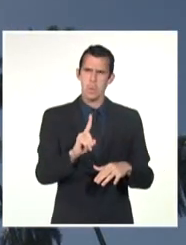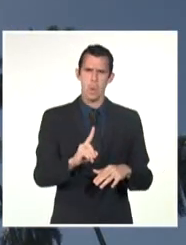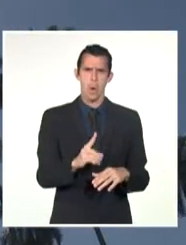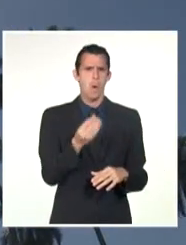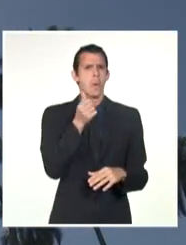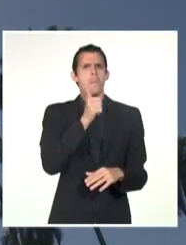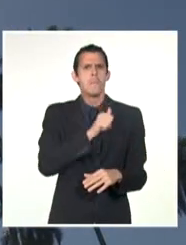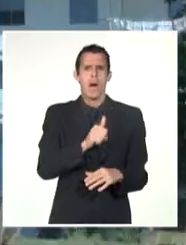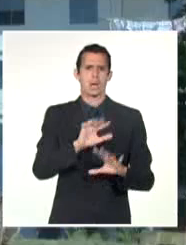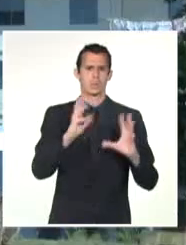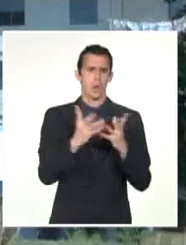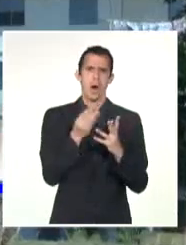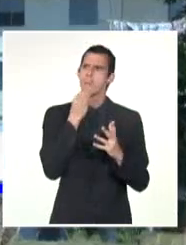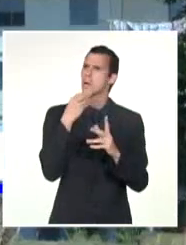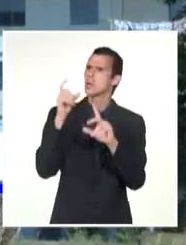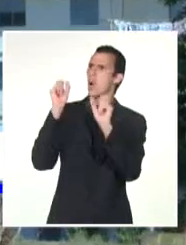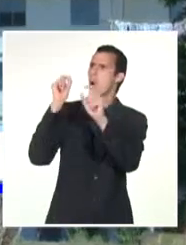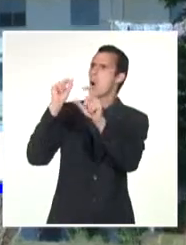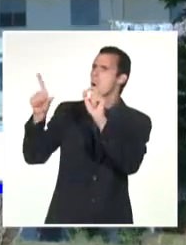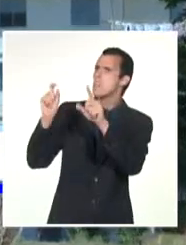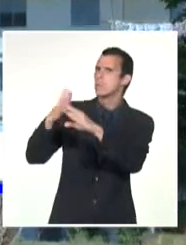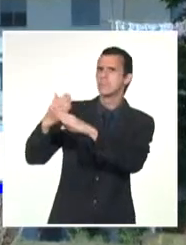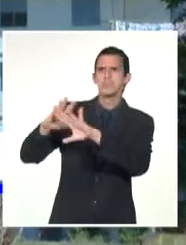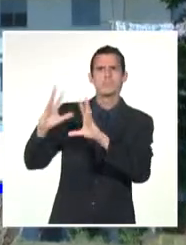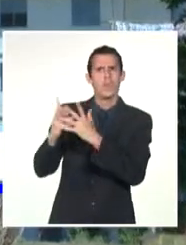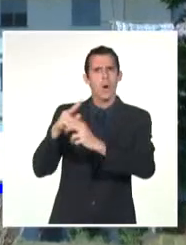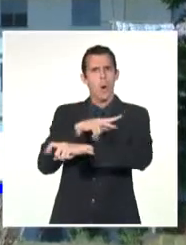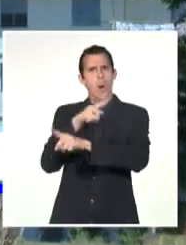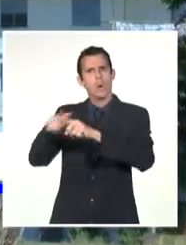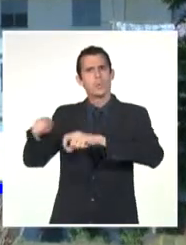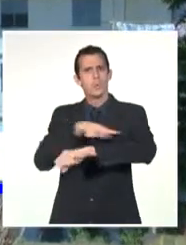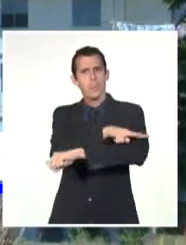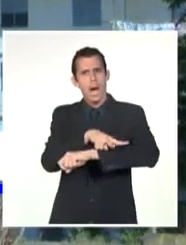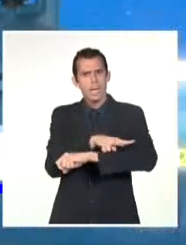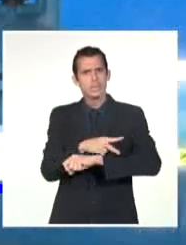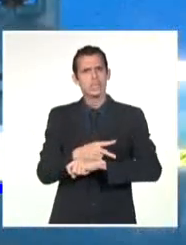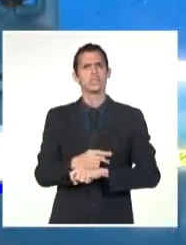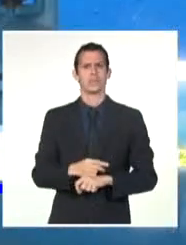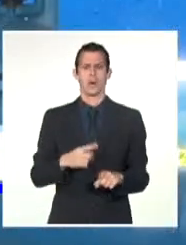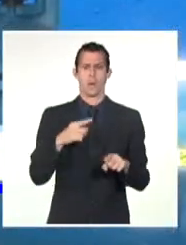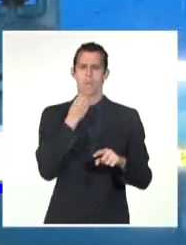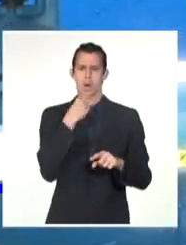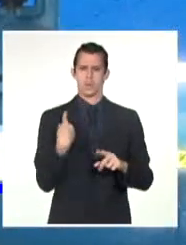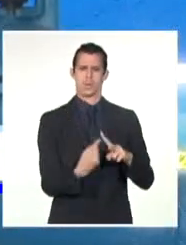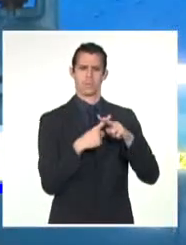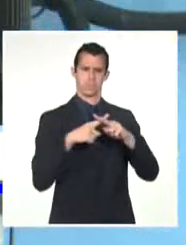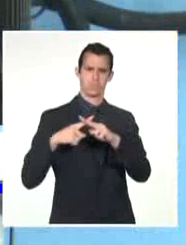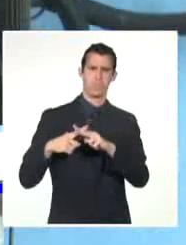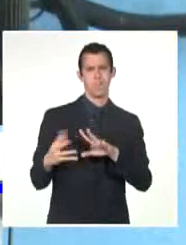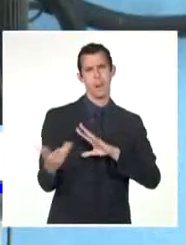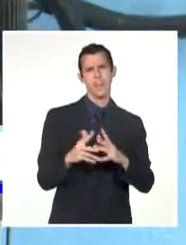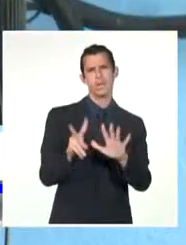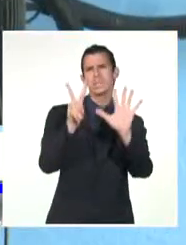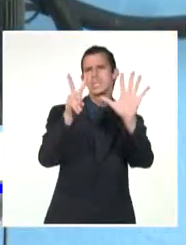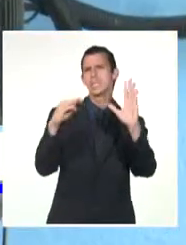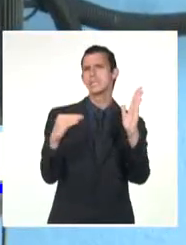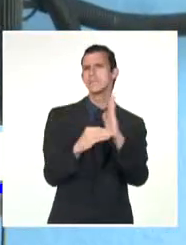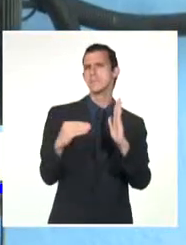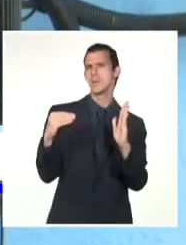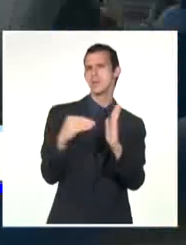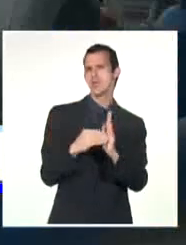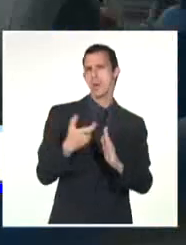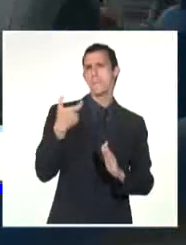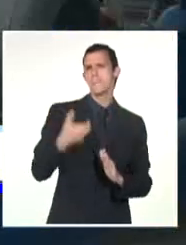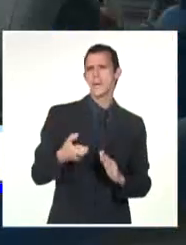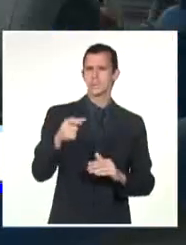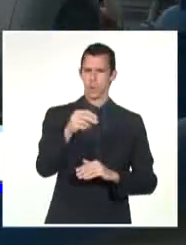realizado importaciones en el orden de los 7 millones de pesos en moneda libremente